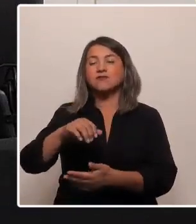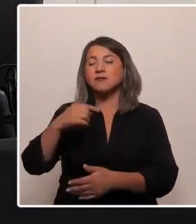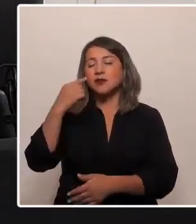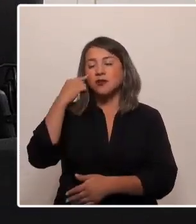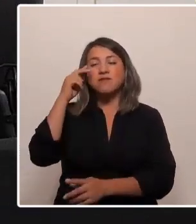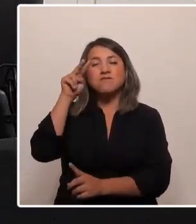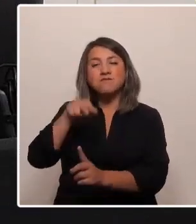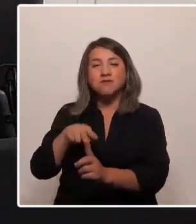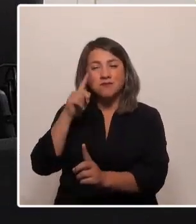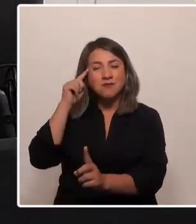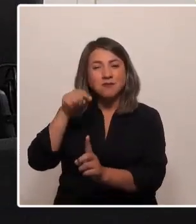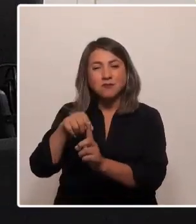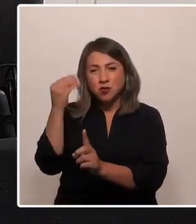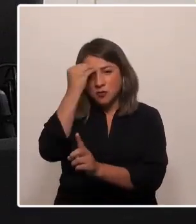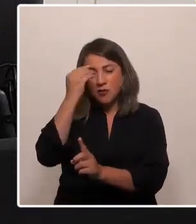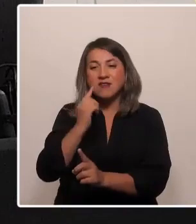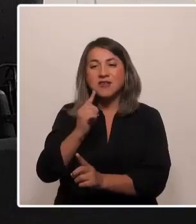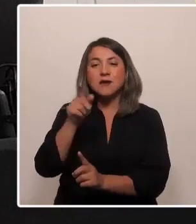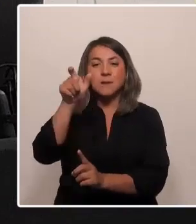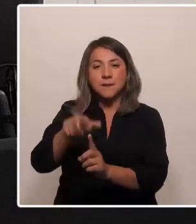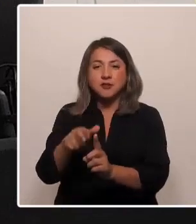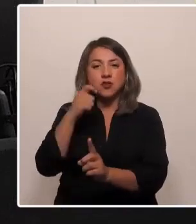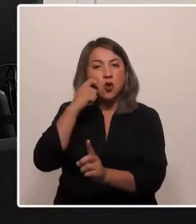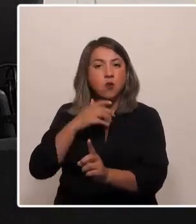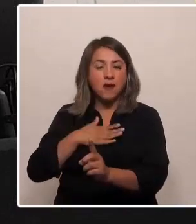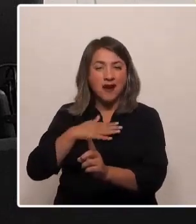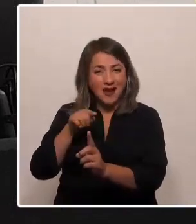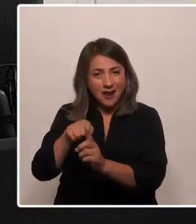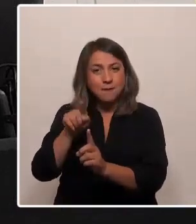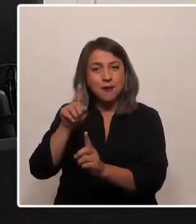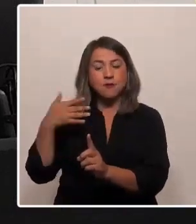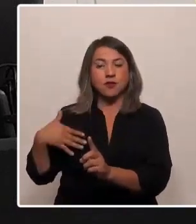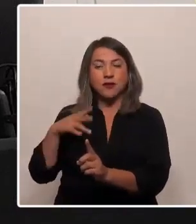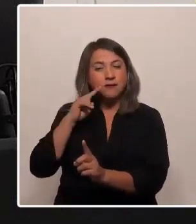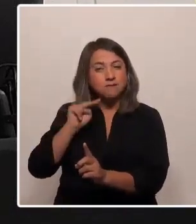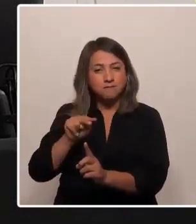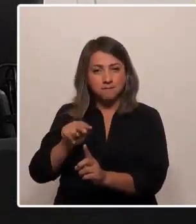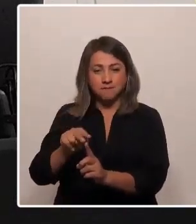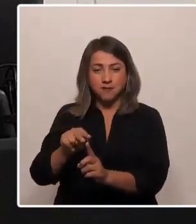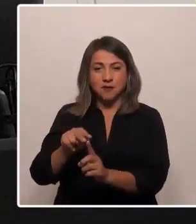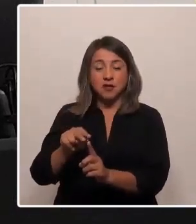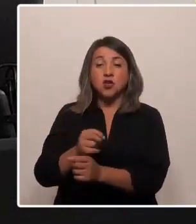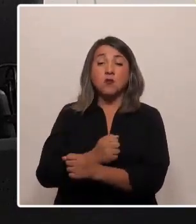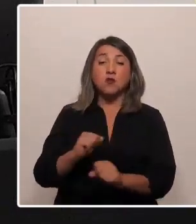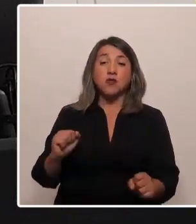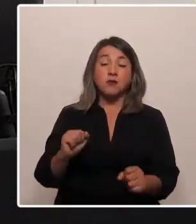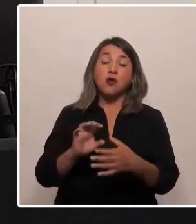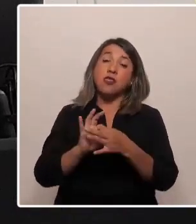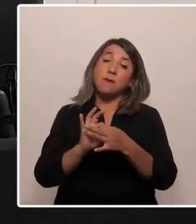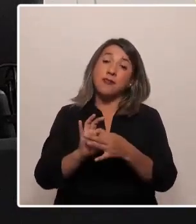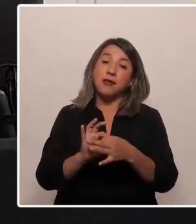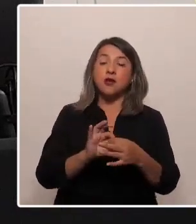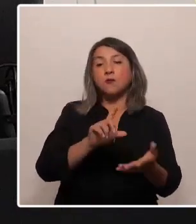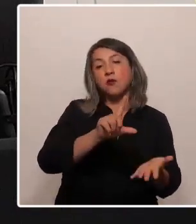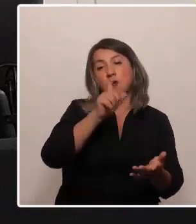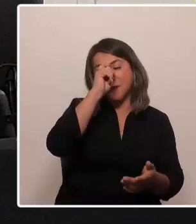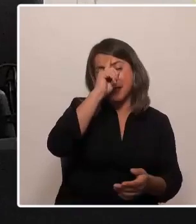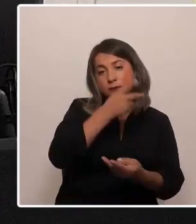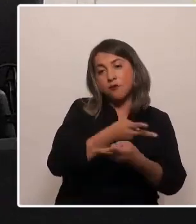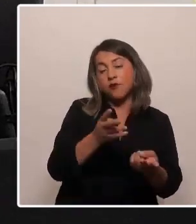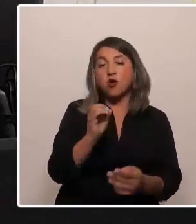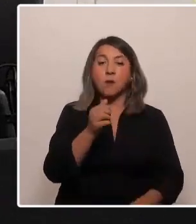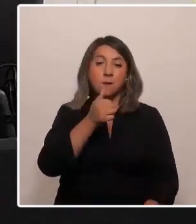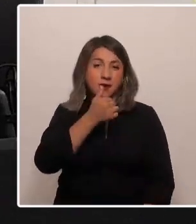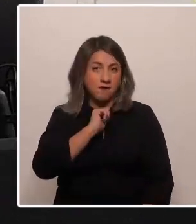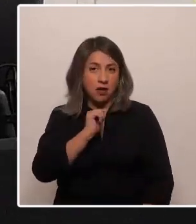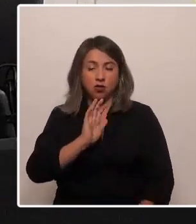la dignidad de la persona humana. Es por esto que no podemos prescindir de nadie, ni de un hospital público ni de uno privado,